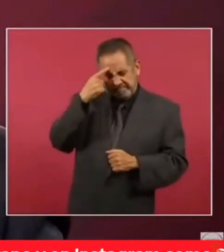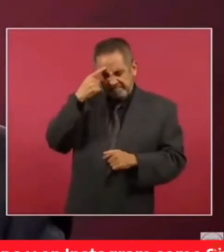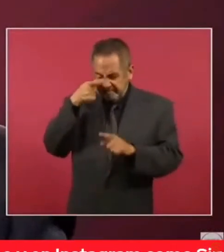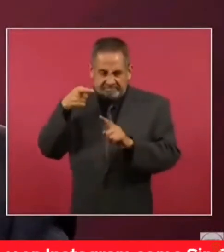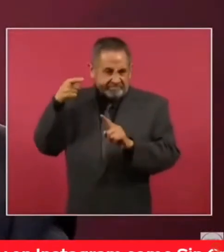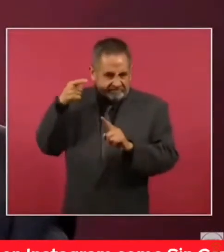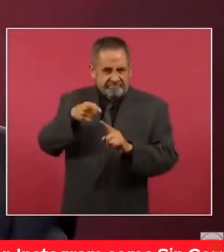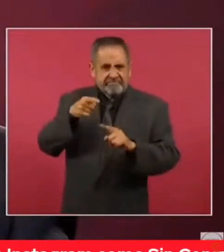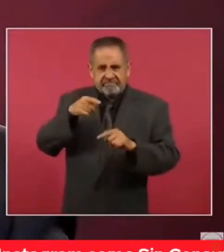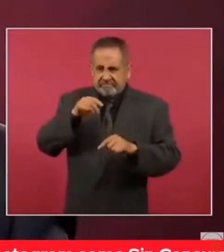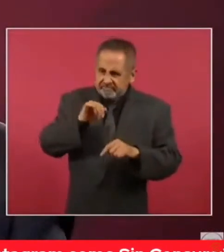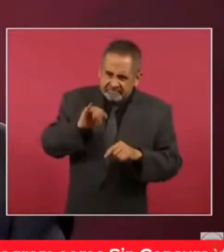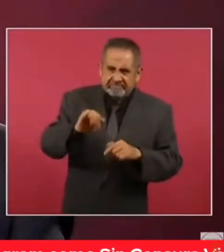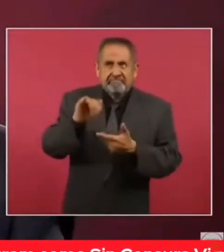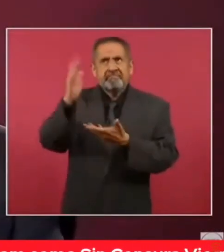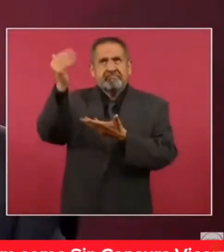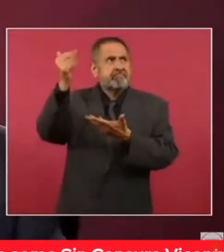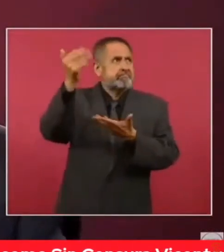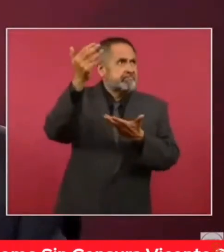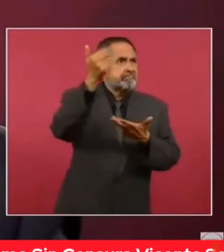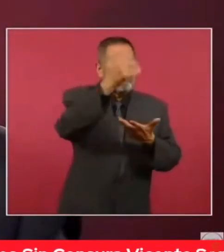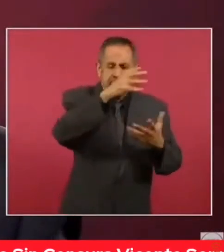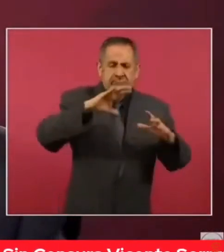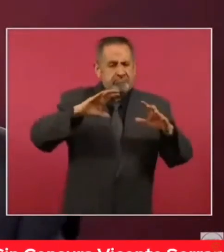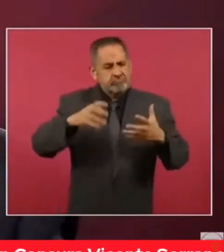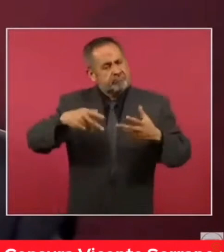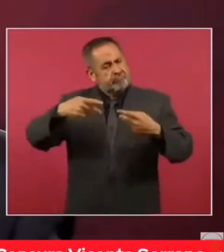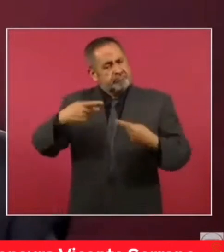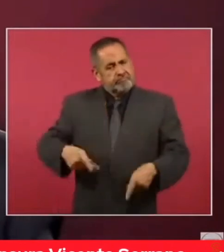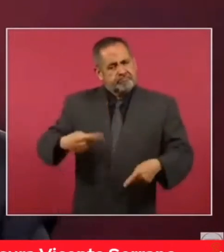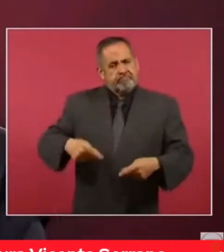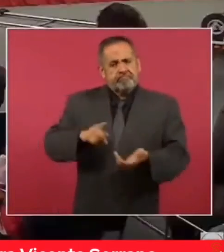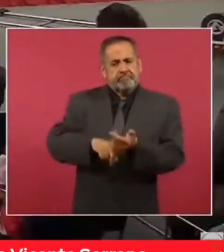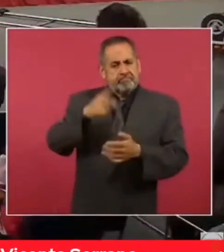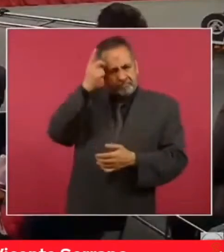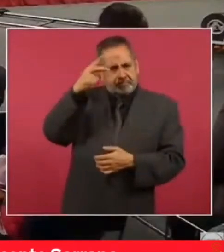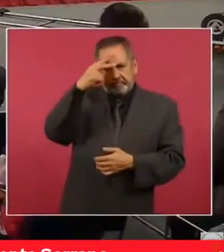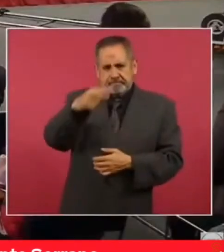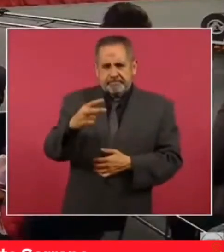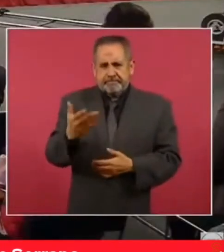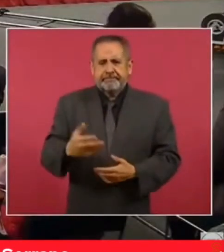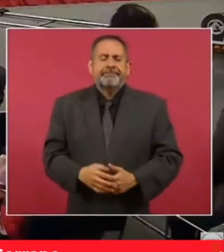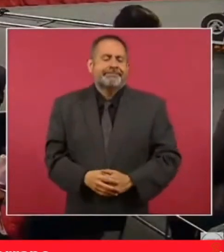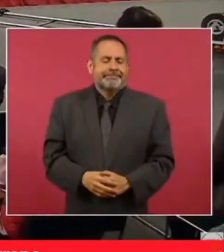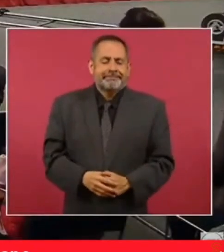en la recuperación del patrimonio arqueológico de México. Gracias.